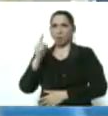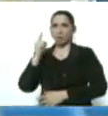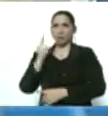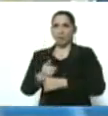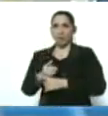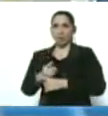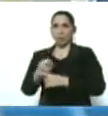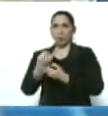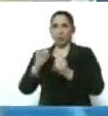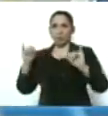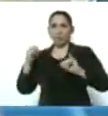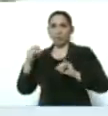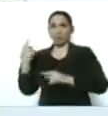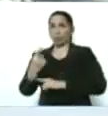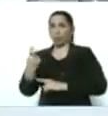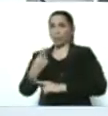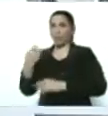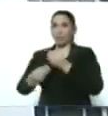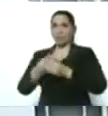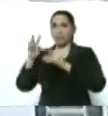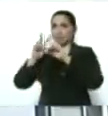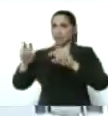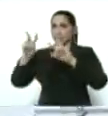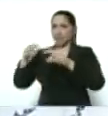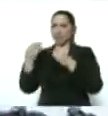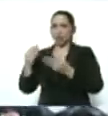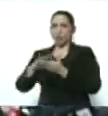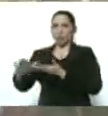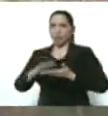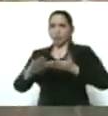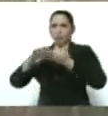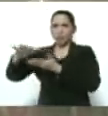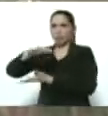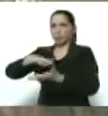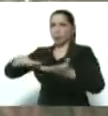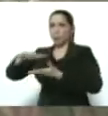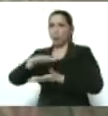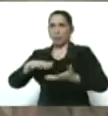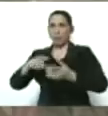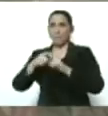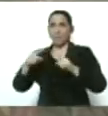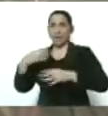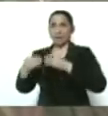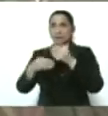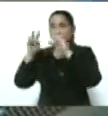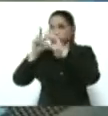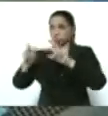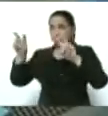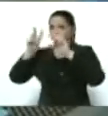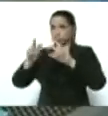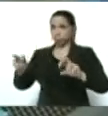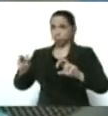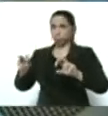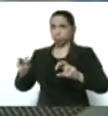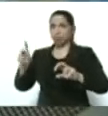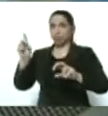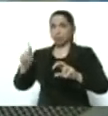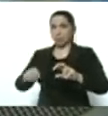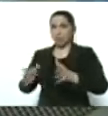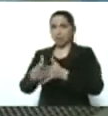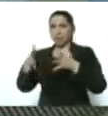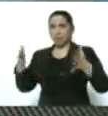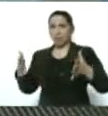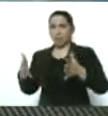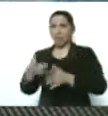solamente hacer diagnósticos, sino cómo resolvemos el problema de los dispositivos para hacer el diagnóstico. Y uno de los que dio gran